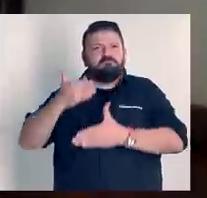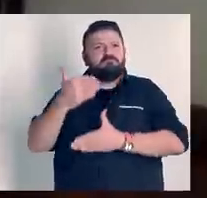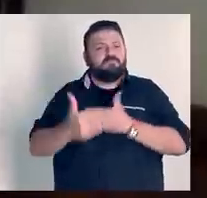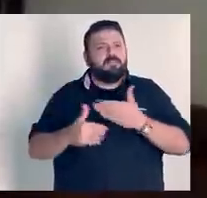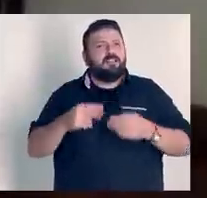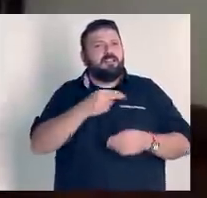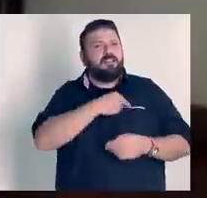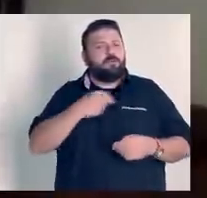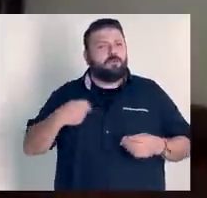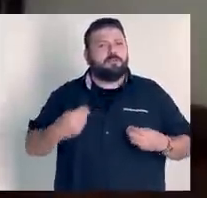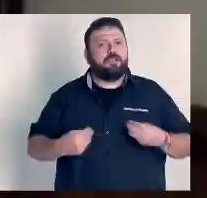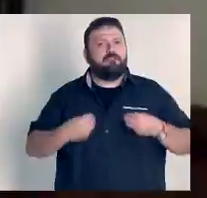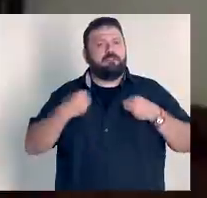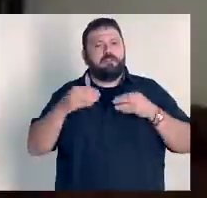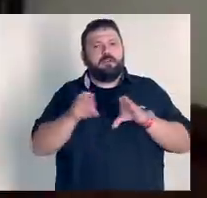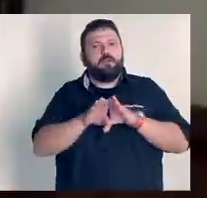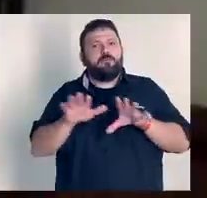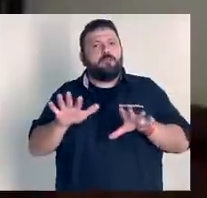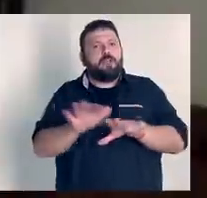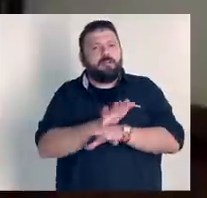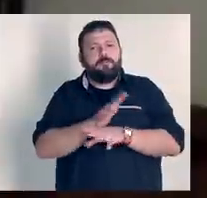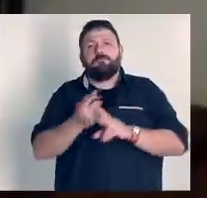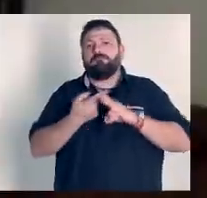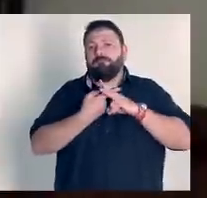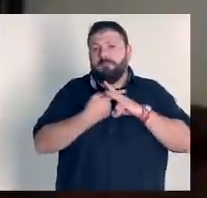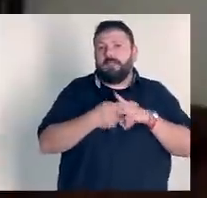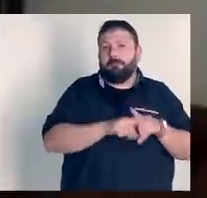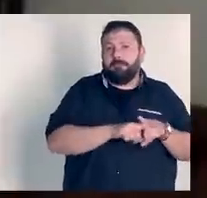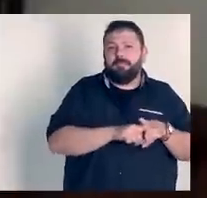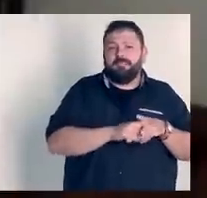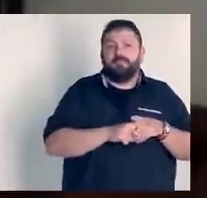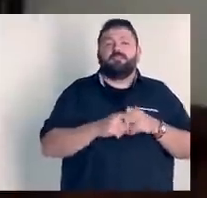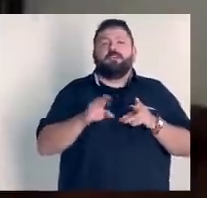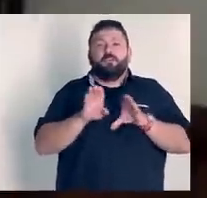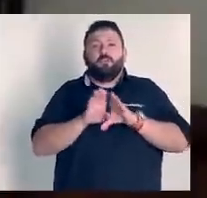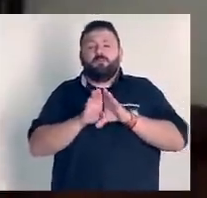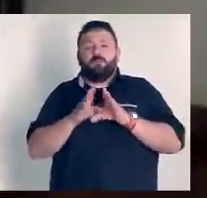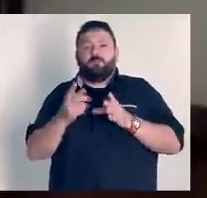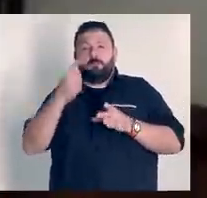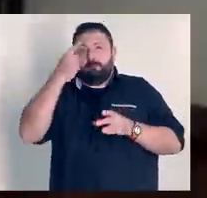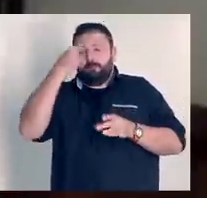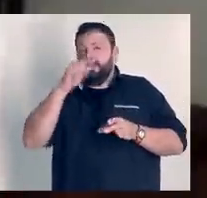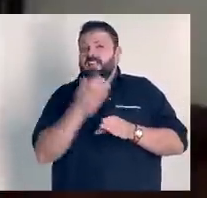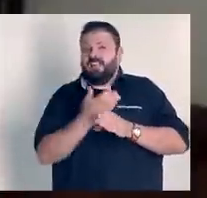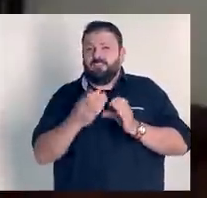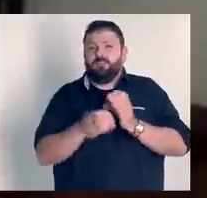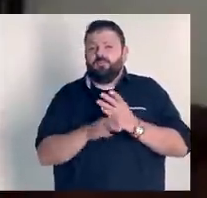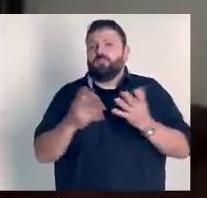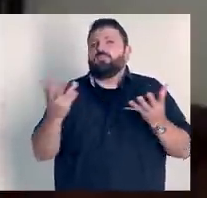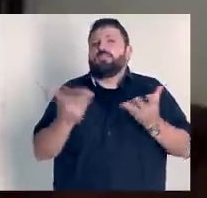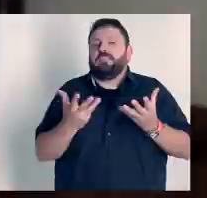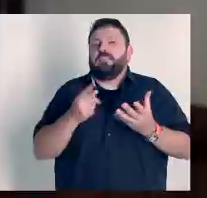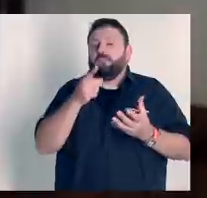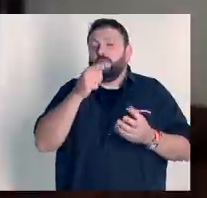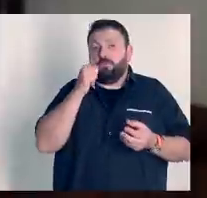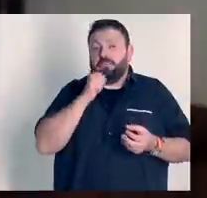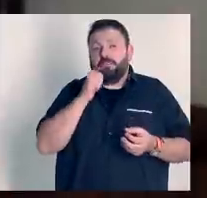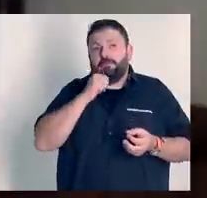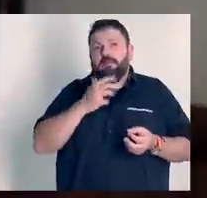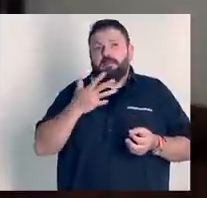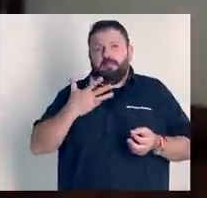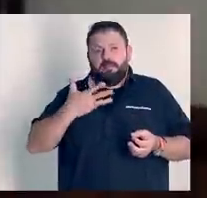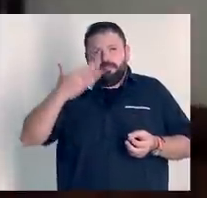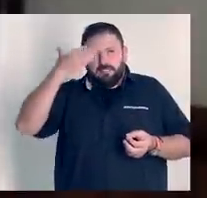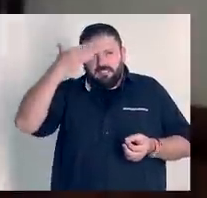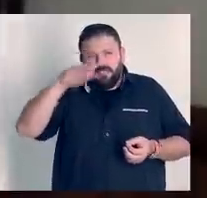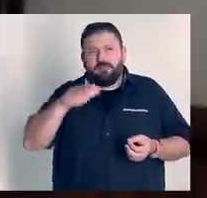vida. Y el principio es que para que las cosas sucedan, pues uno tiene que saber qué hacer. Primero, definir